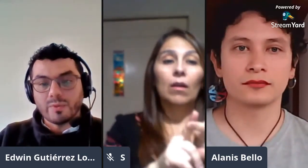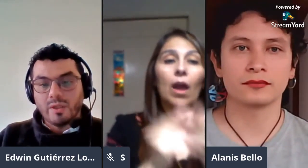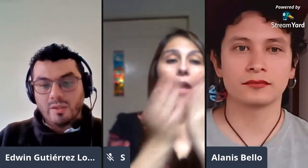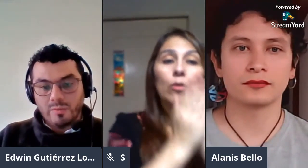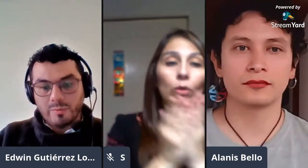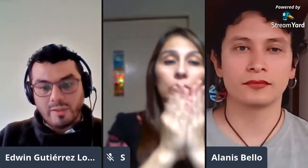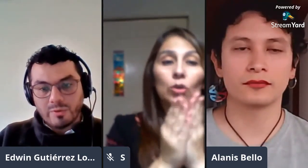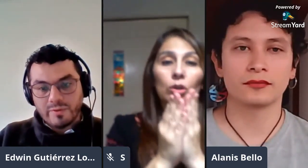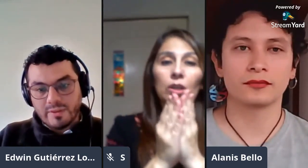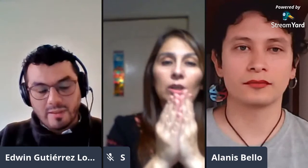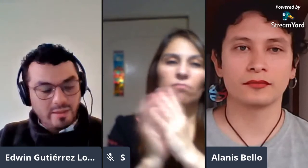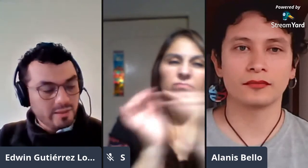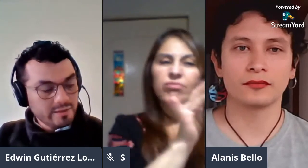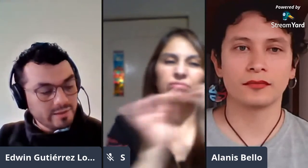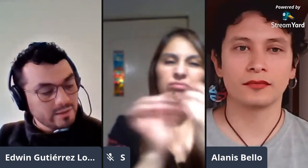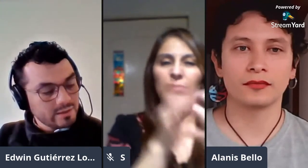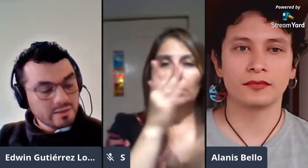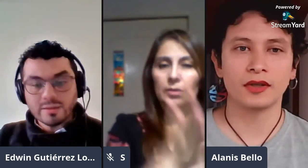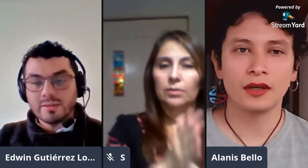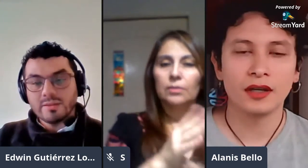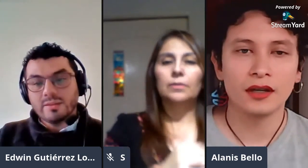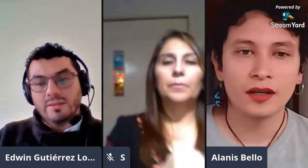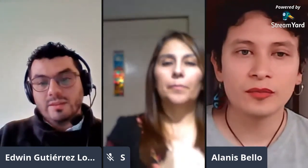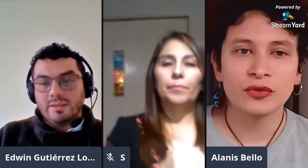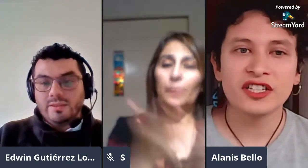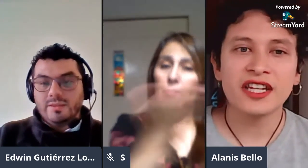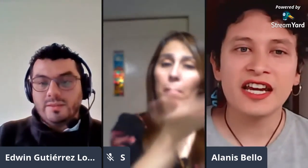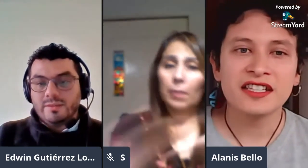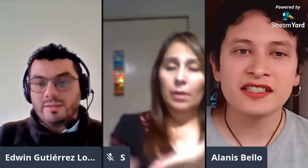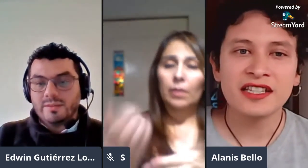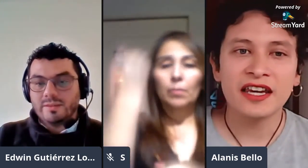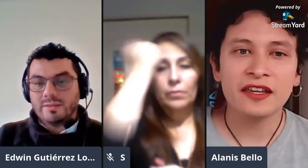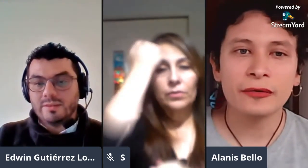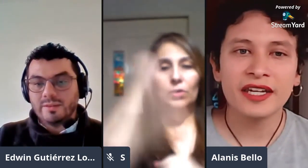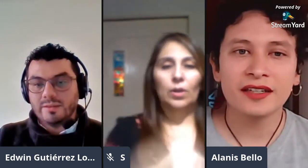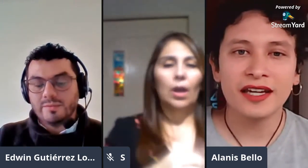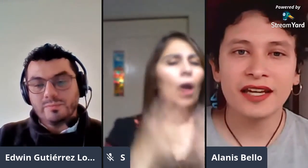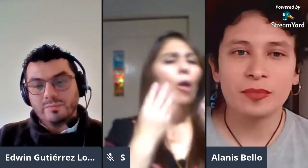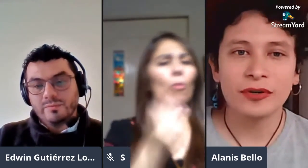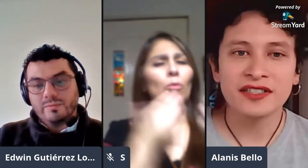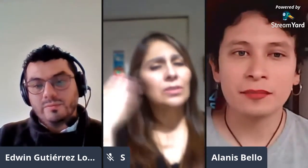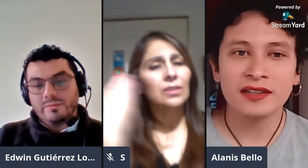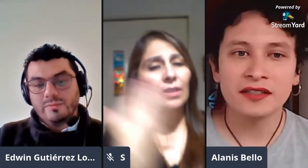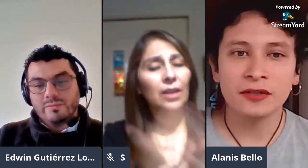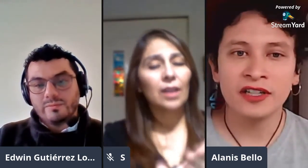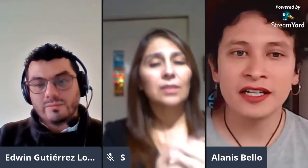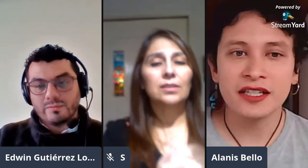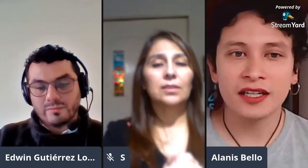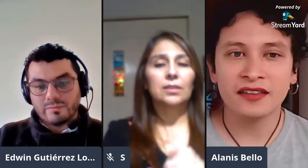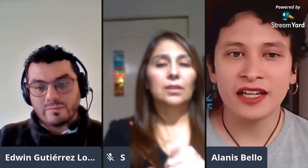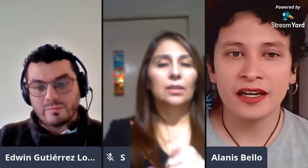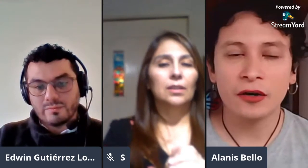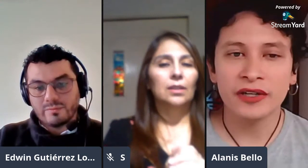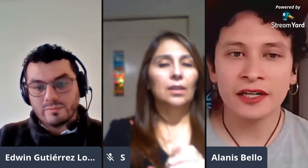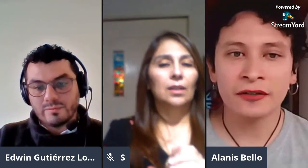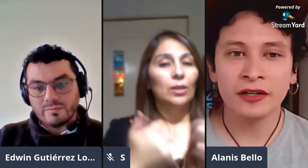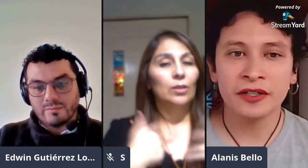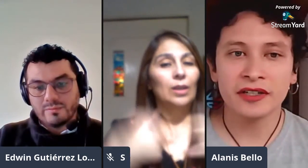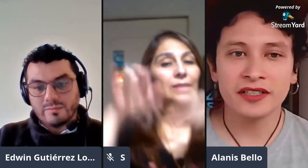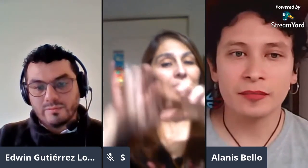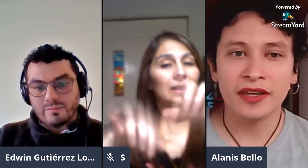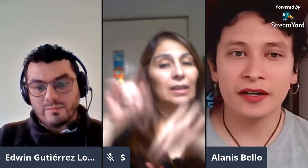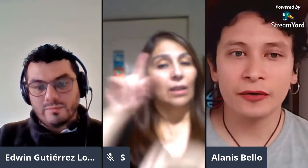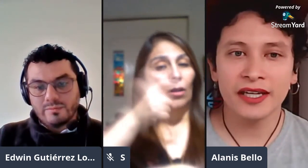conflicto armado. Bienvenida, profe Alanis. Muchas gracias, Edwin, por esta invitación a la Secretaría de Gobierno